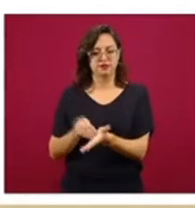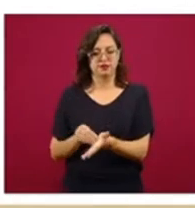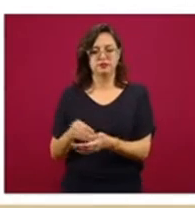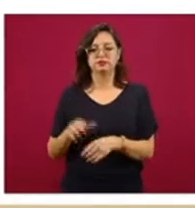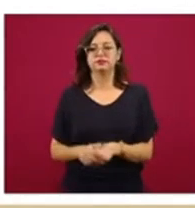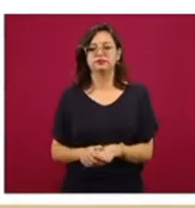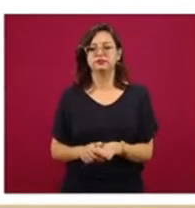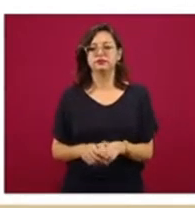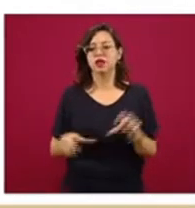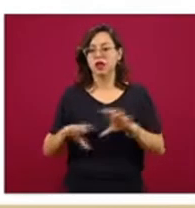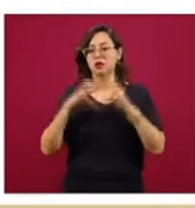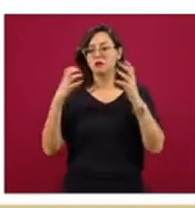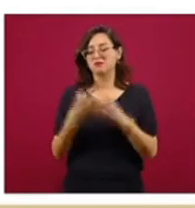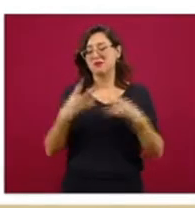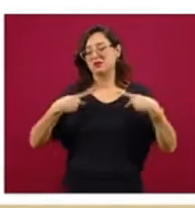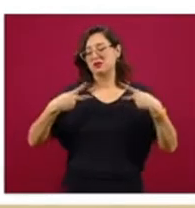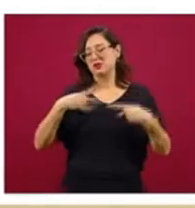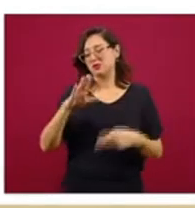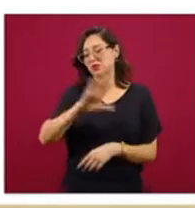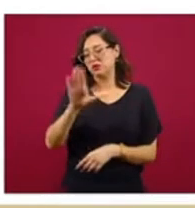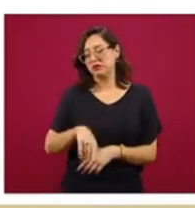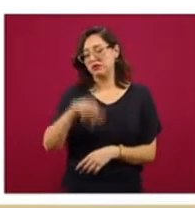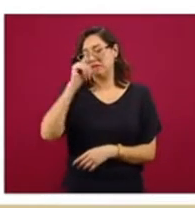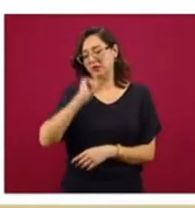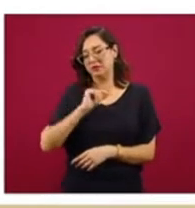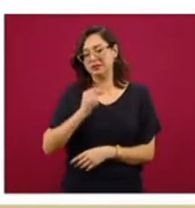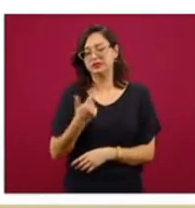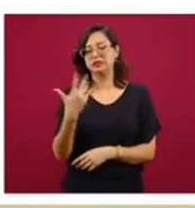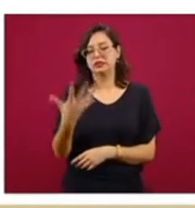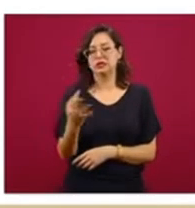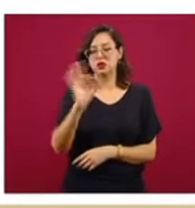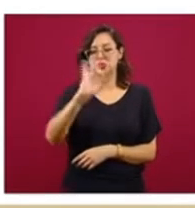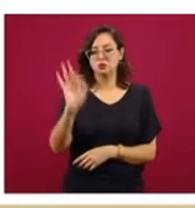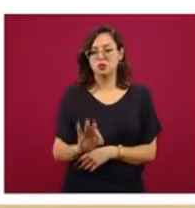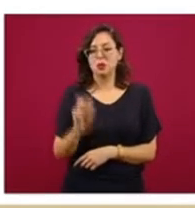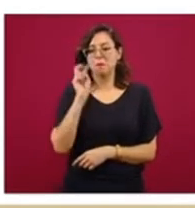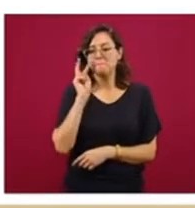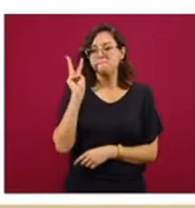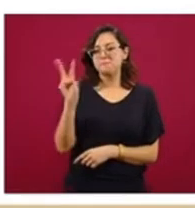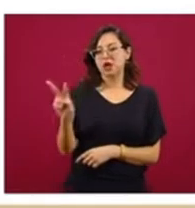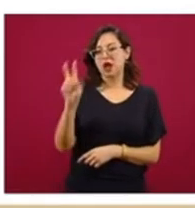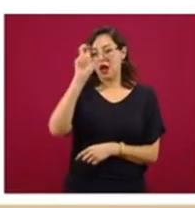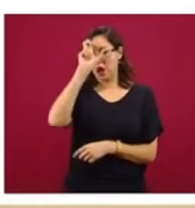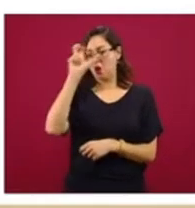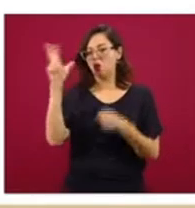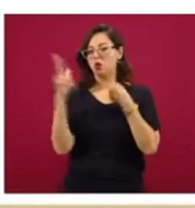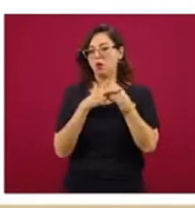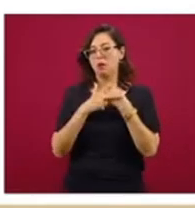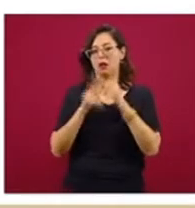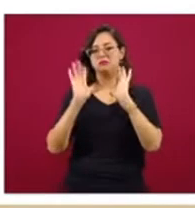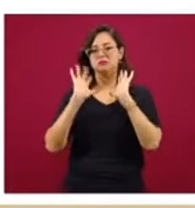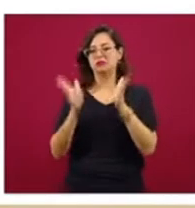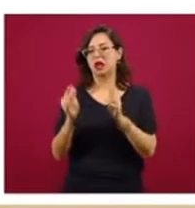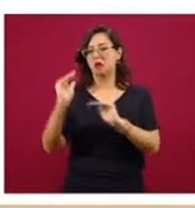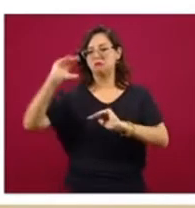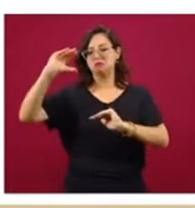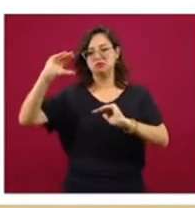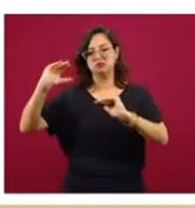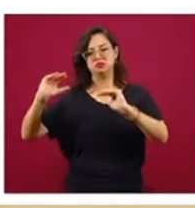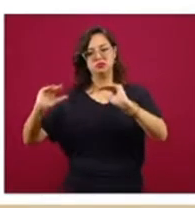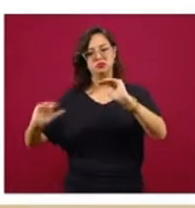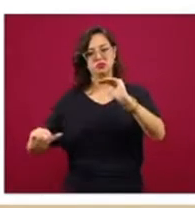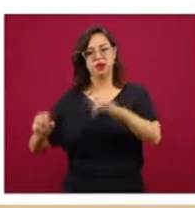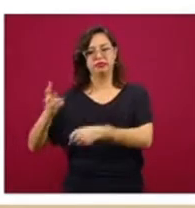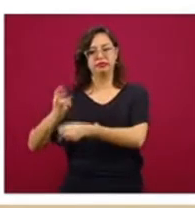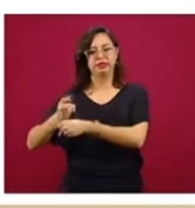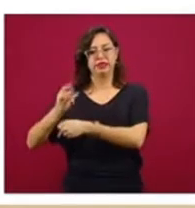letalidad global es 5% y vemos que Europa ya está en el tercer lugar y los que están